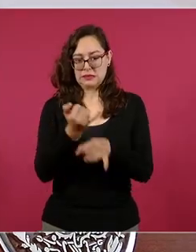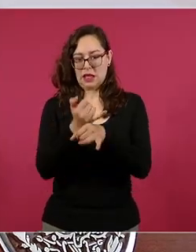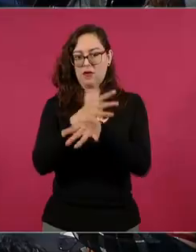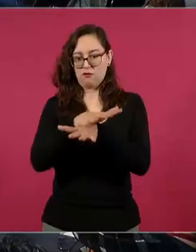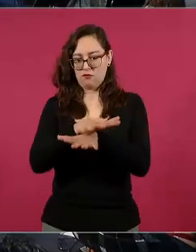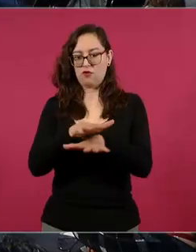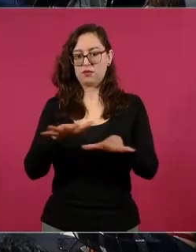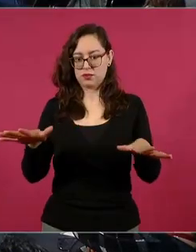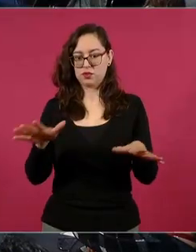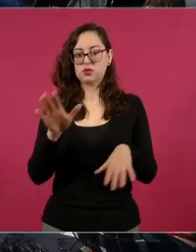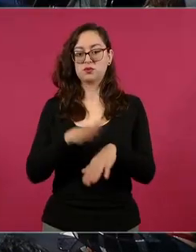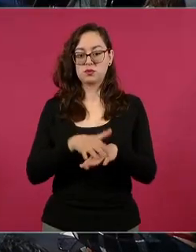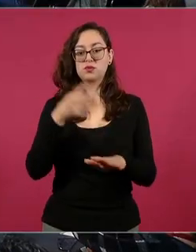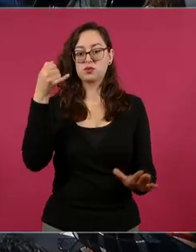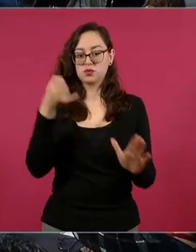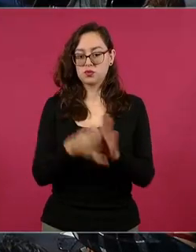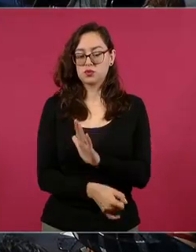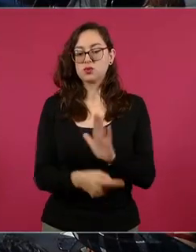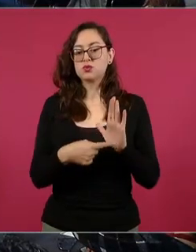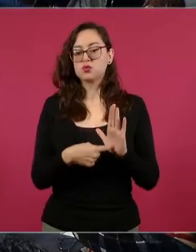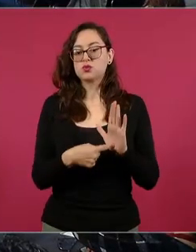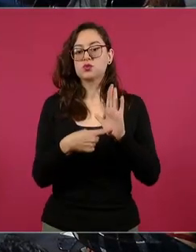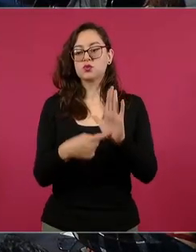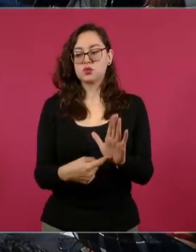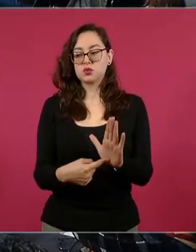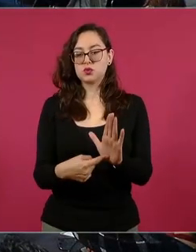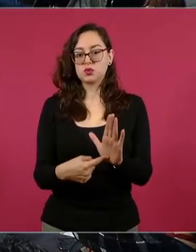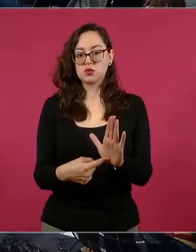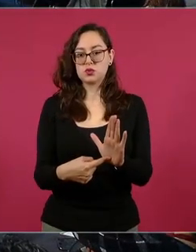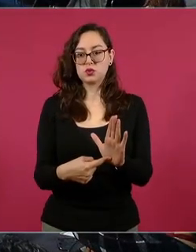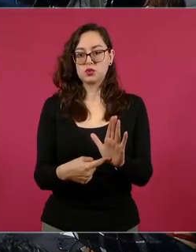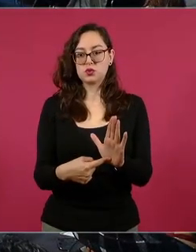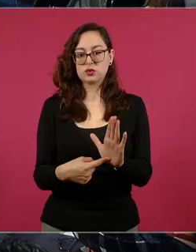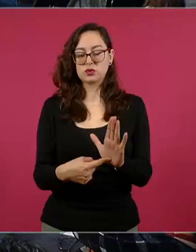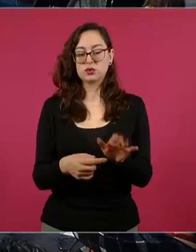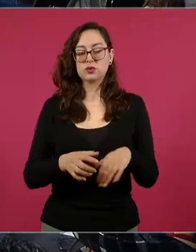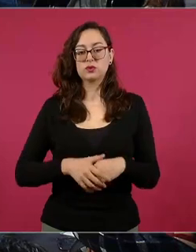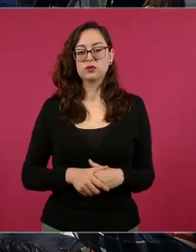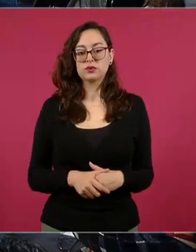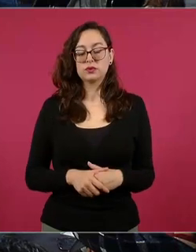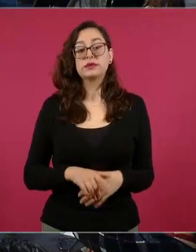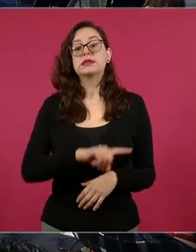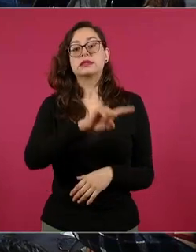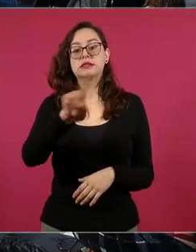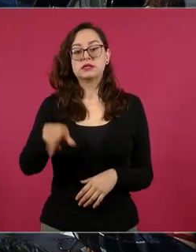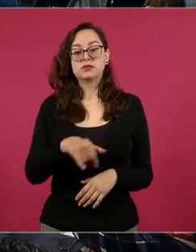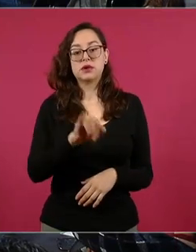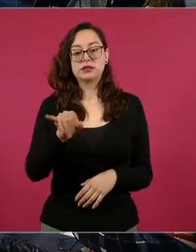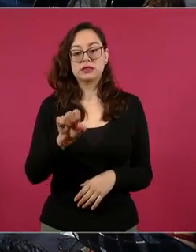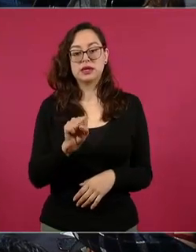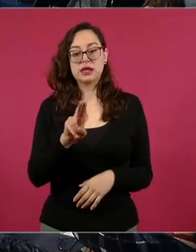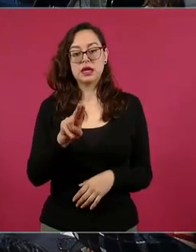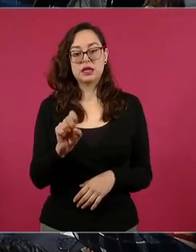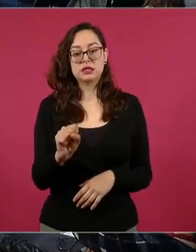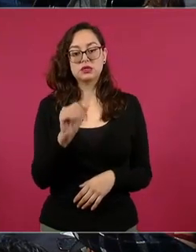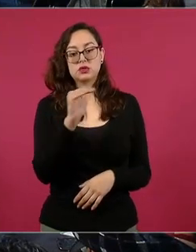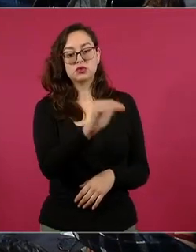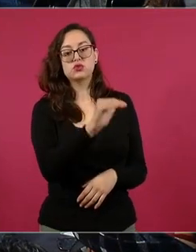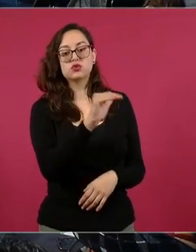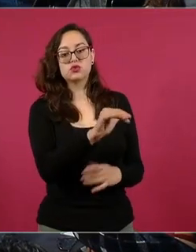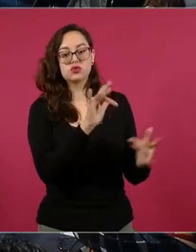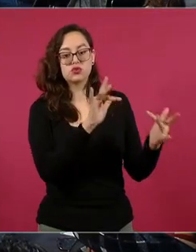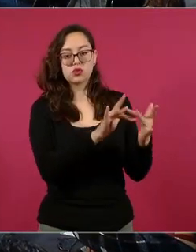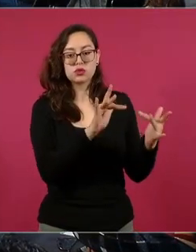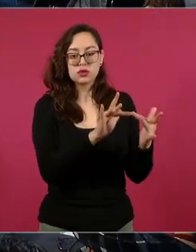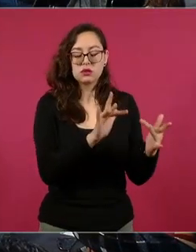Hablamos sobre el tema. Y ya con Jesús y